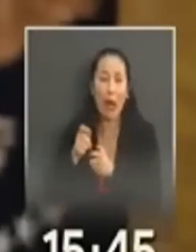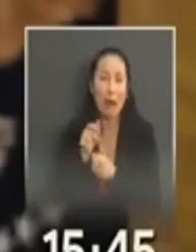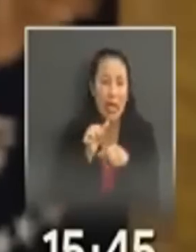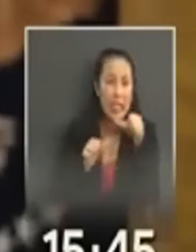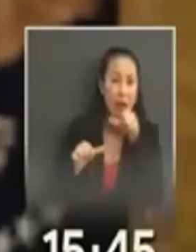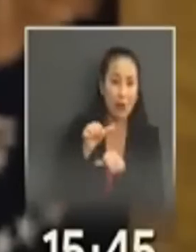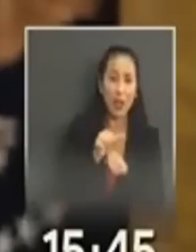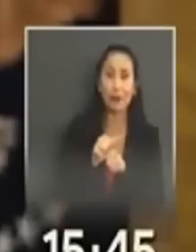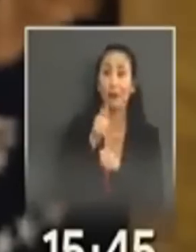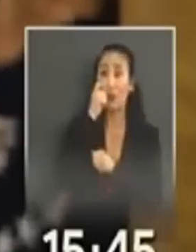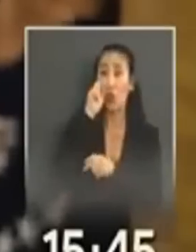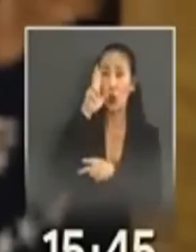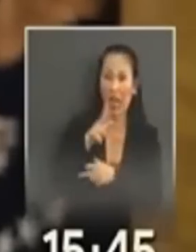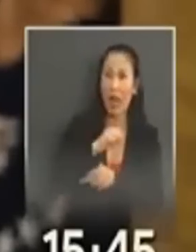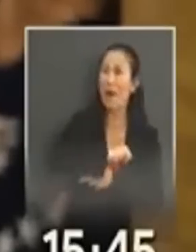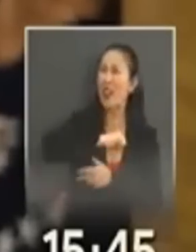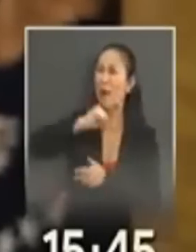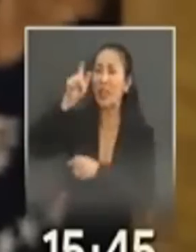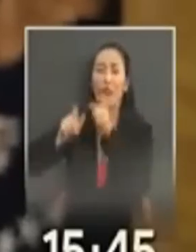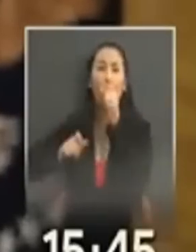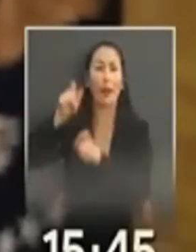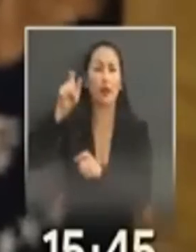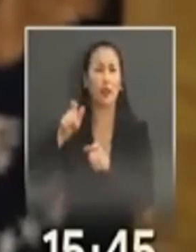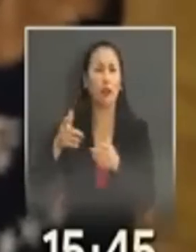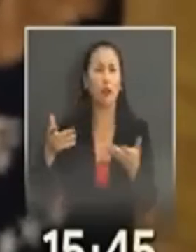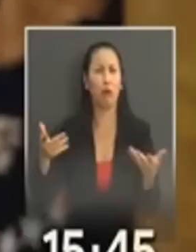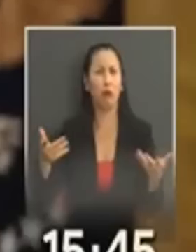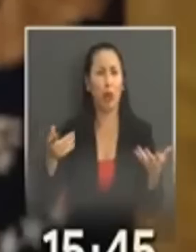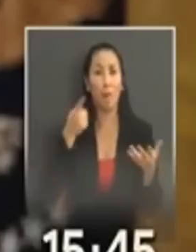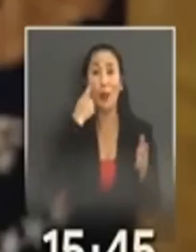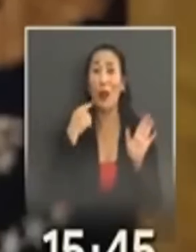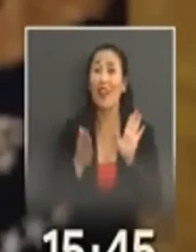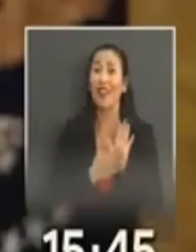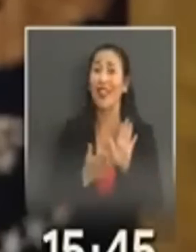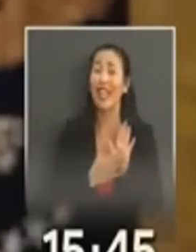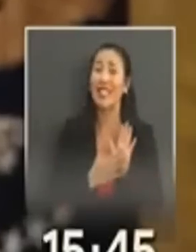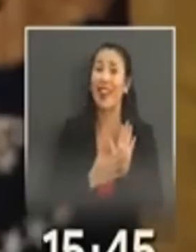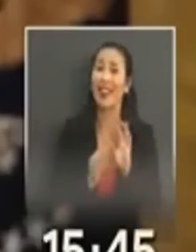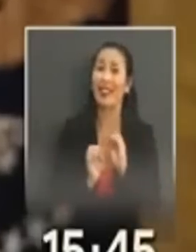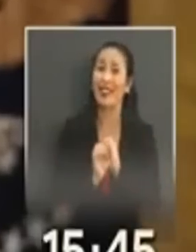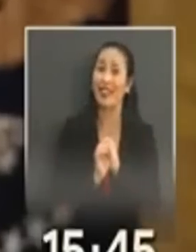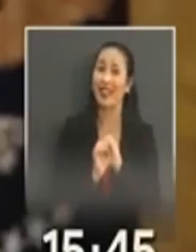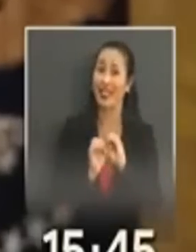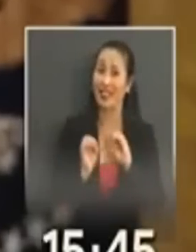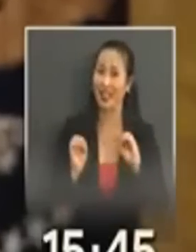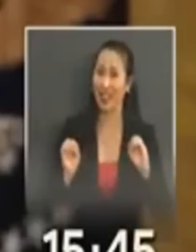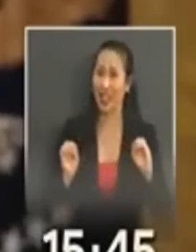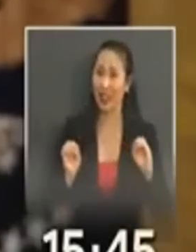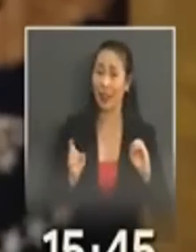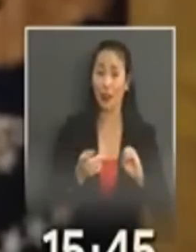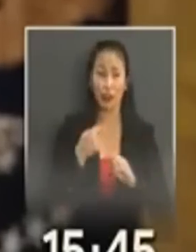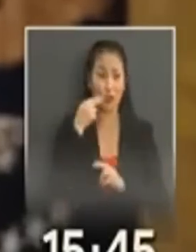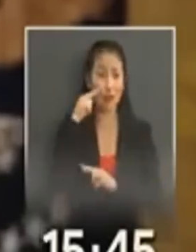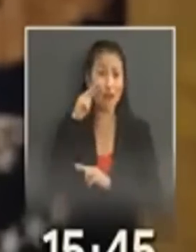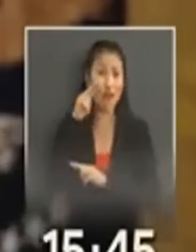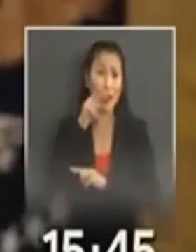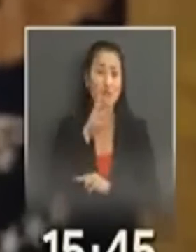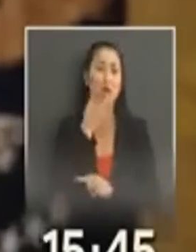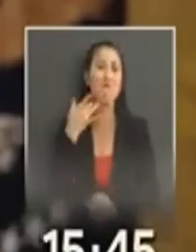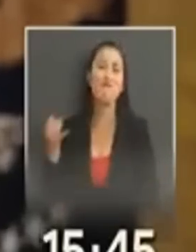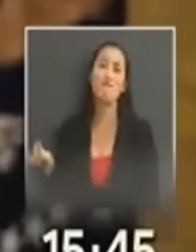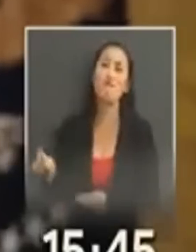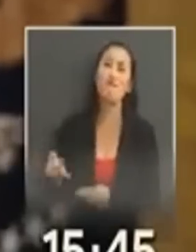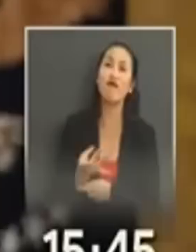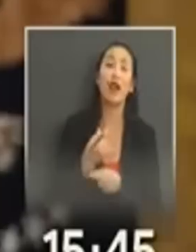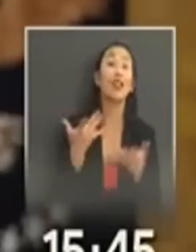Estados Unidos quien quiere cambiar el gobierno avivar un asalto al poder pero ya muchos saben que también que se han unido a estos militares son desertores cansados de un